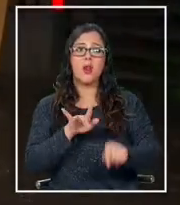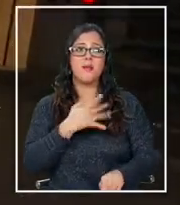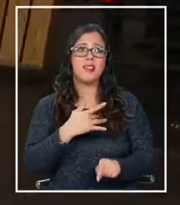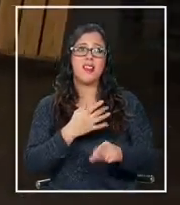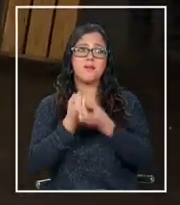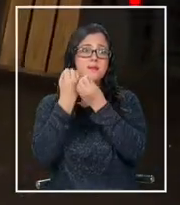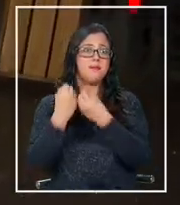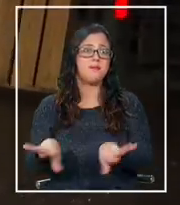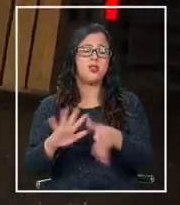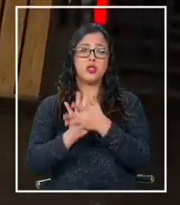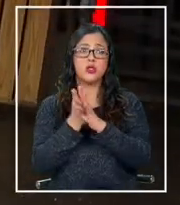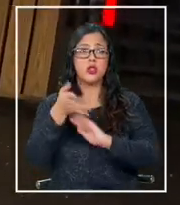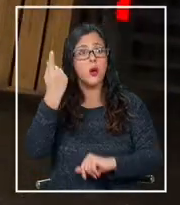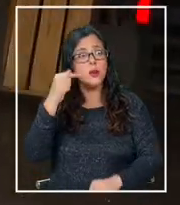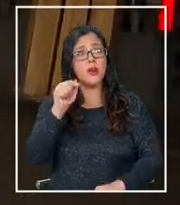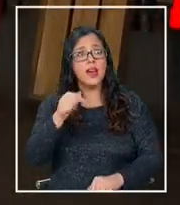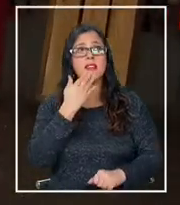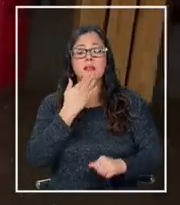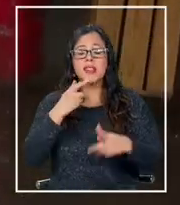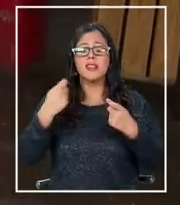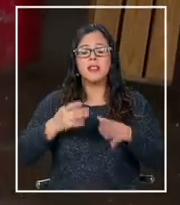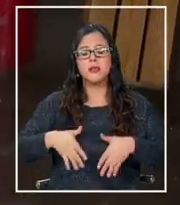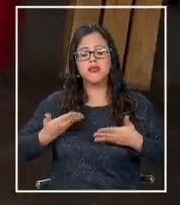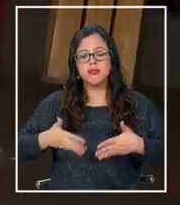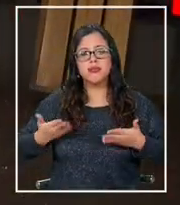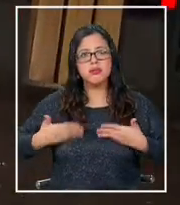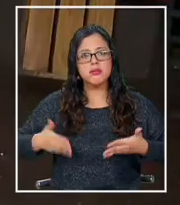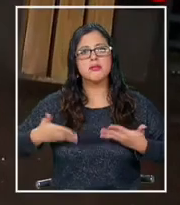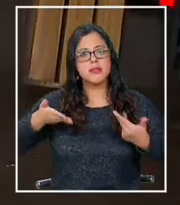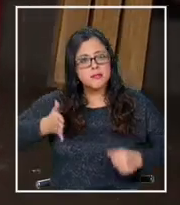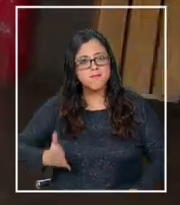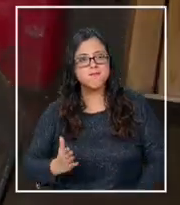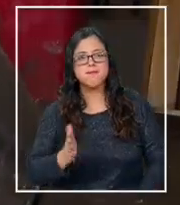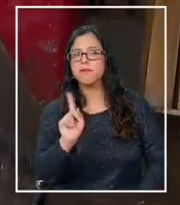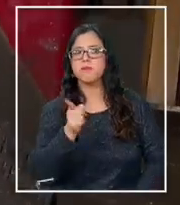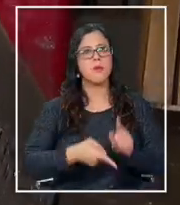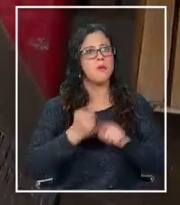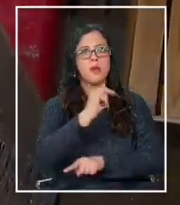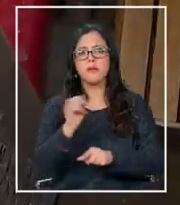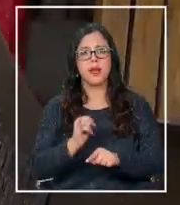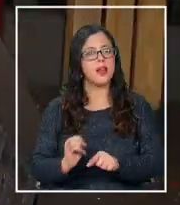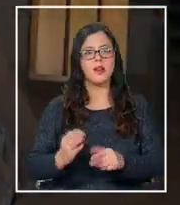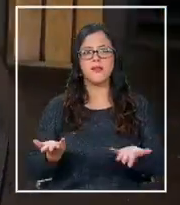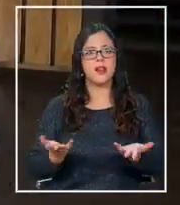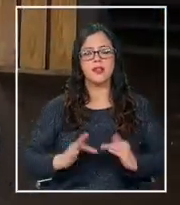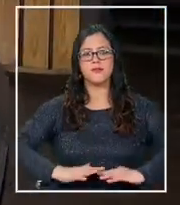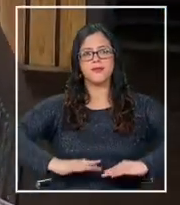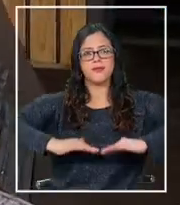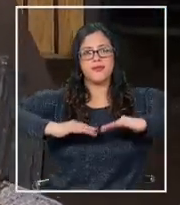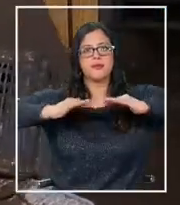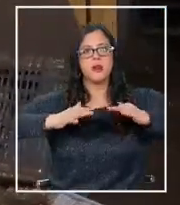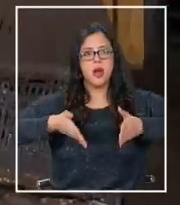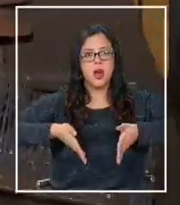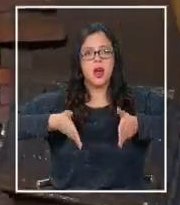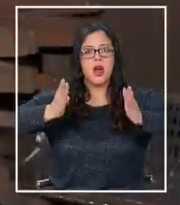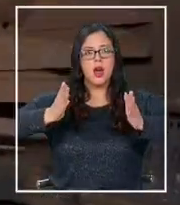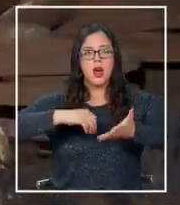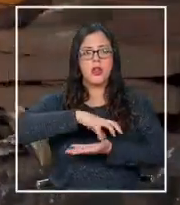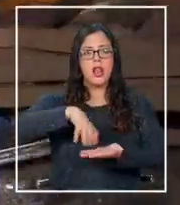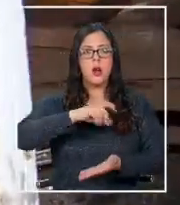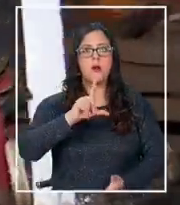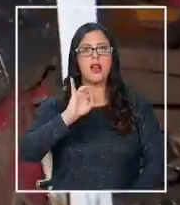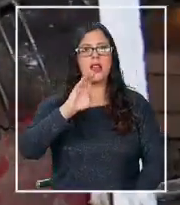todo, pero que también trataban de darse ánimo, trataban de seguir adelante. No es la primera vez que está inundada esta zona de Licantén, por lo